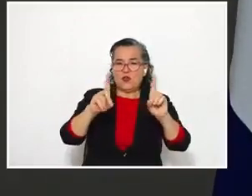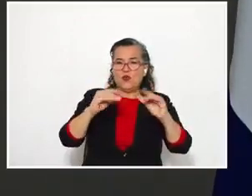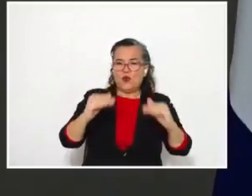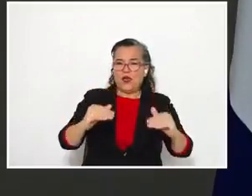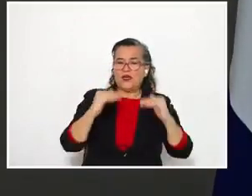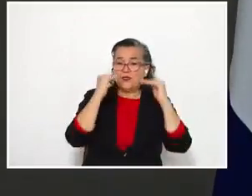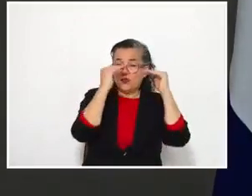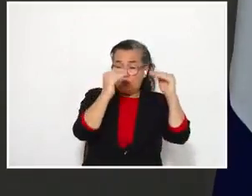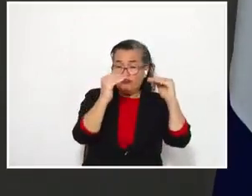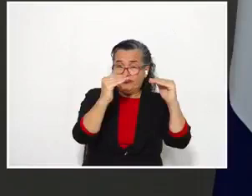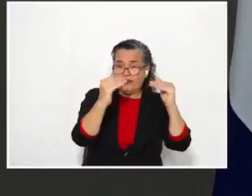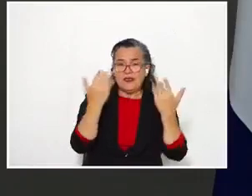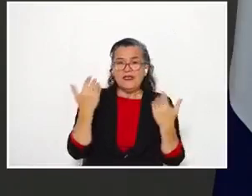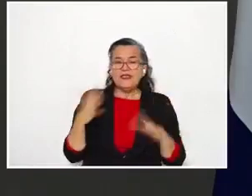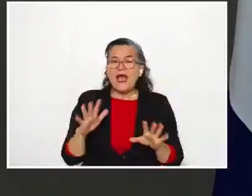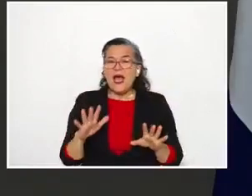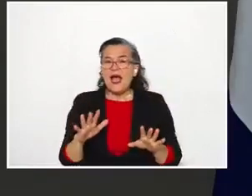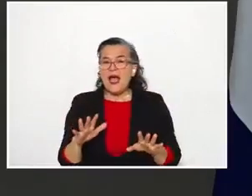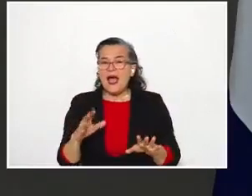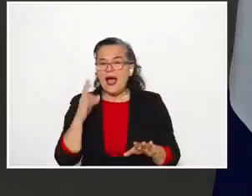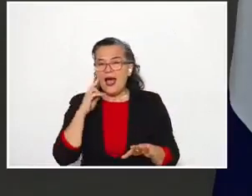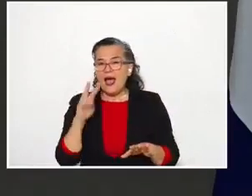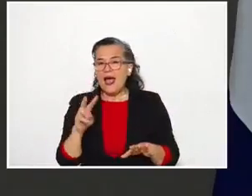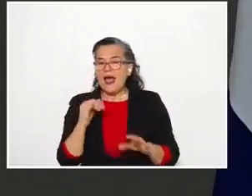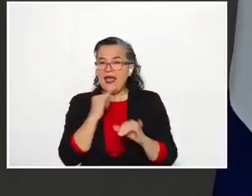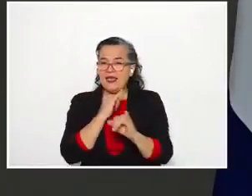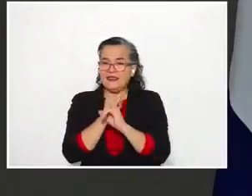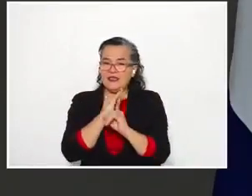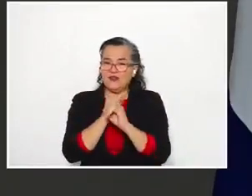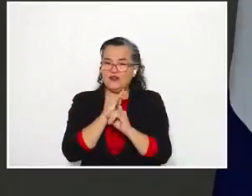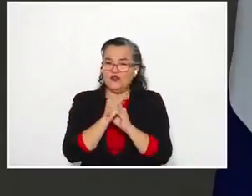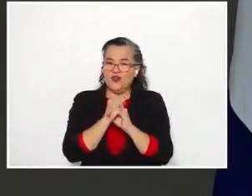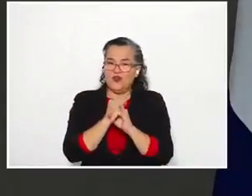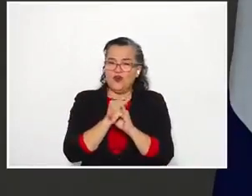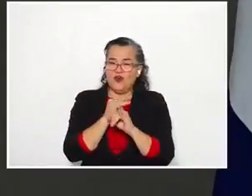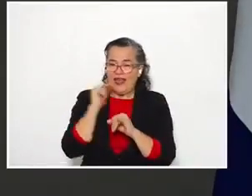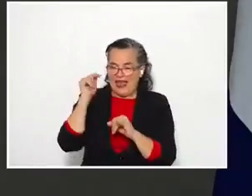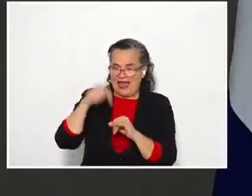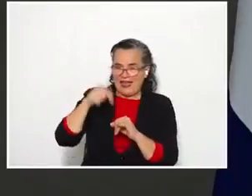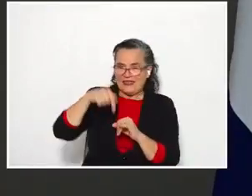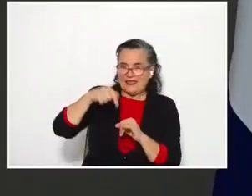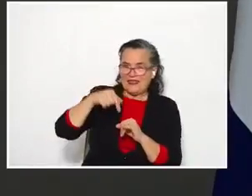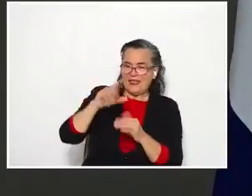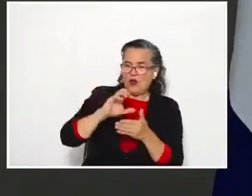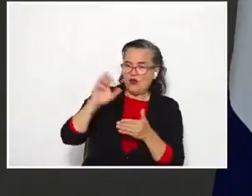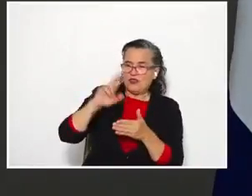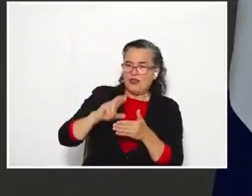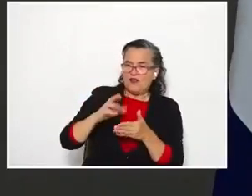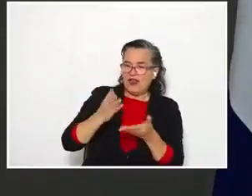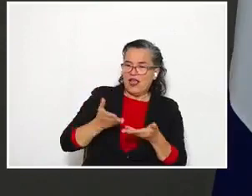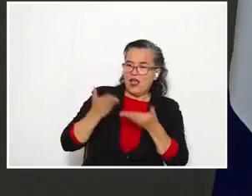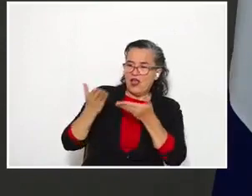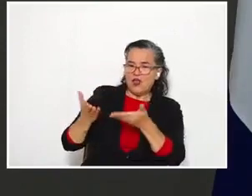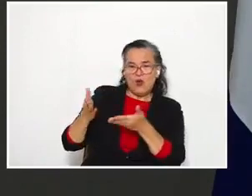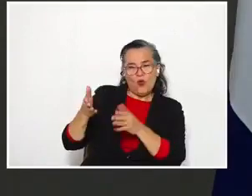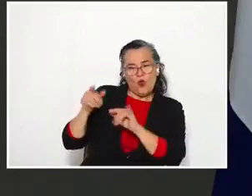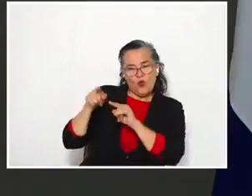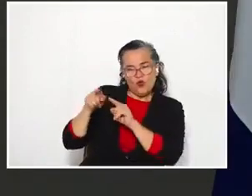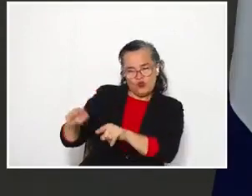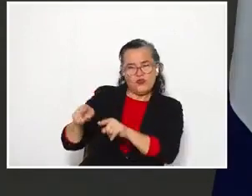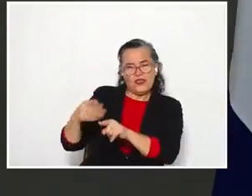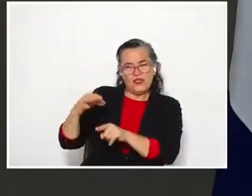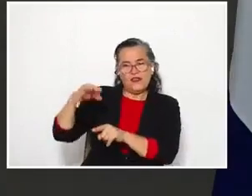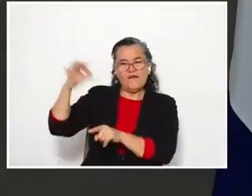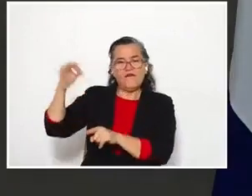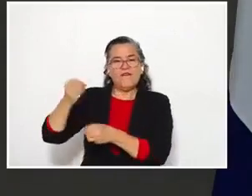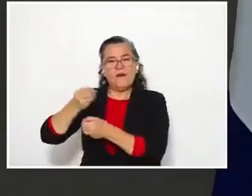Como ya lo hemos visto, esta es la institución a la que el Estado costarricense le otorgó la potestad de dar fe pública de